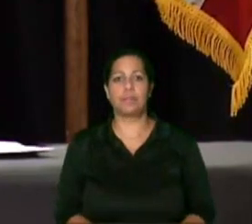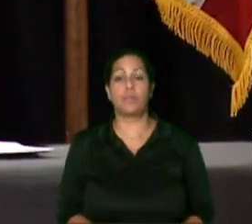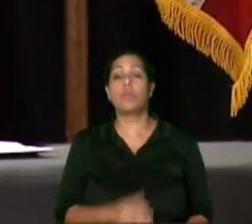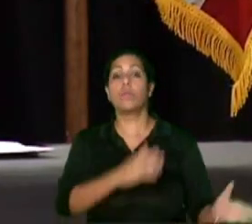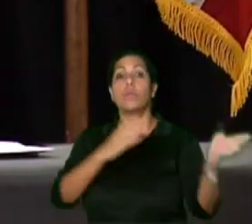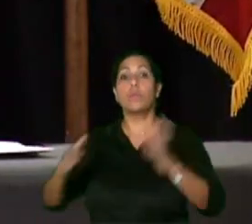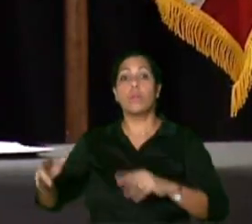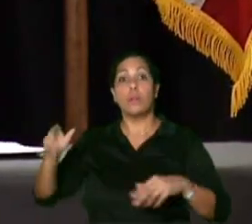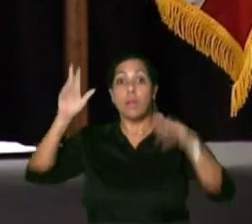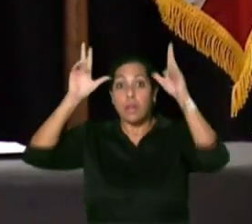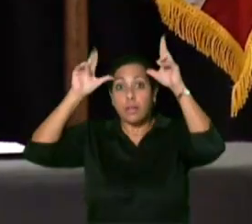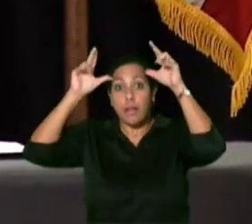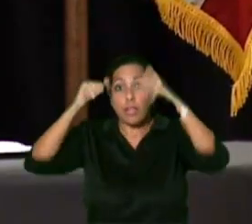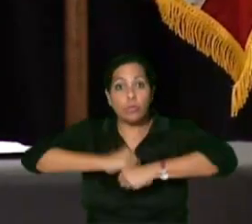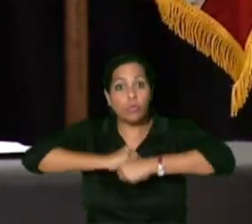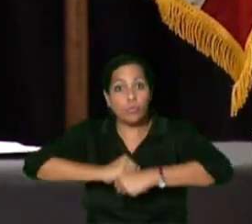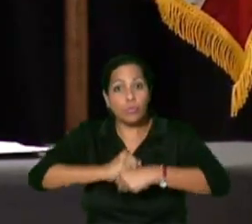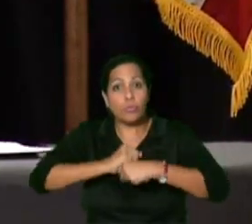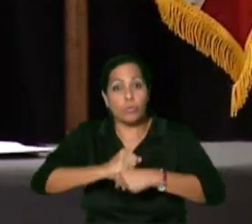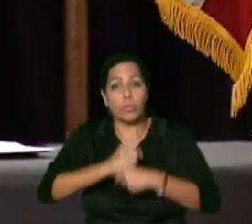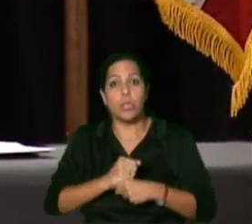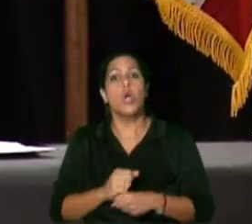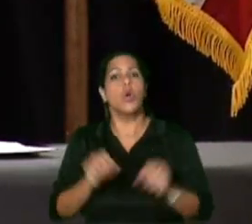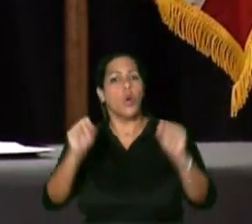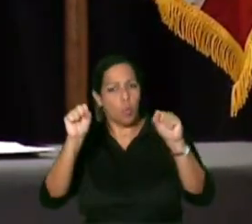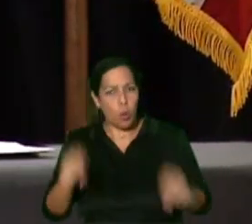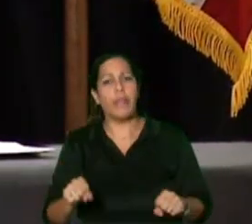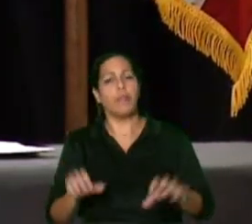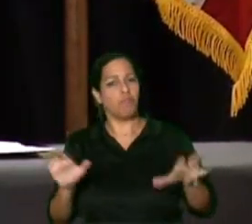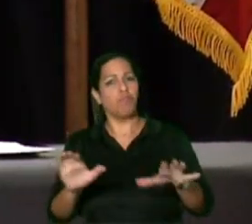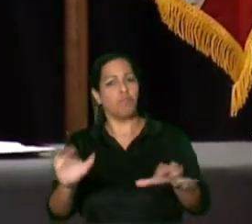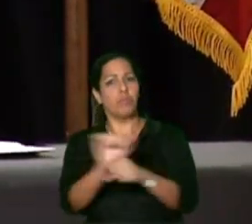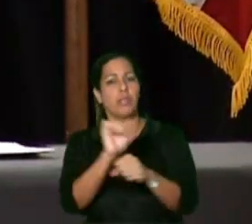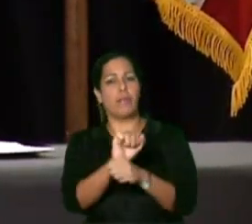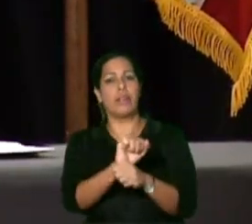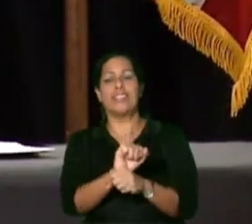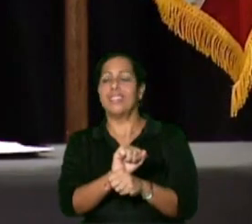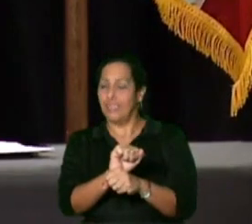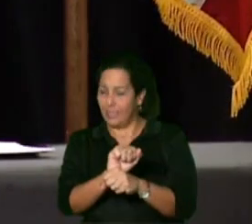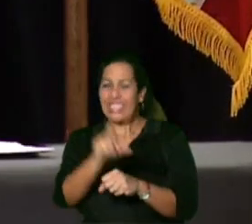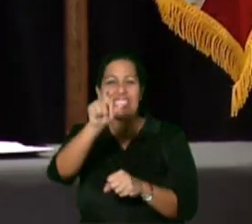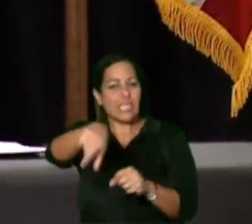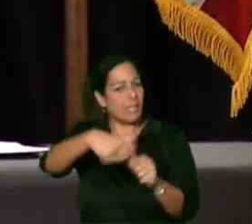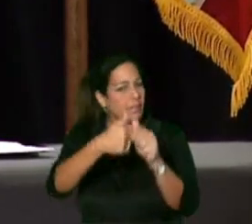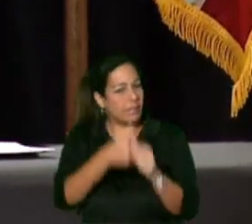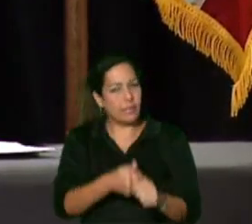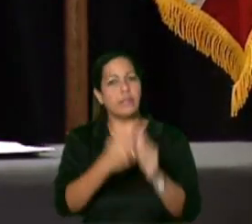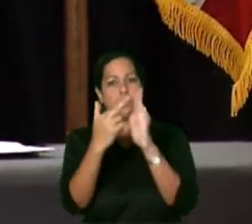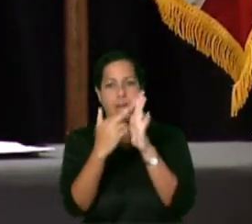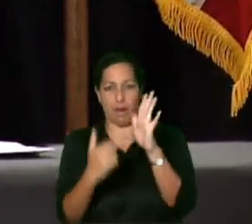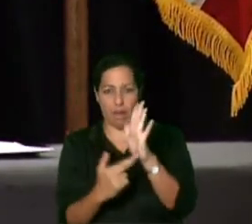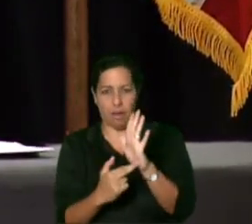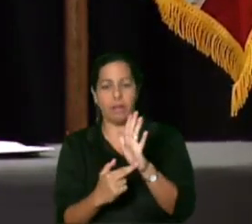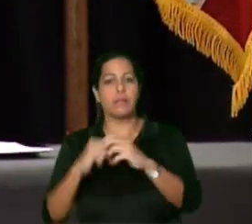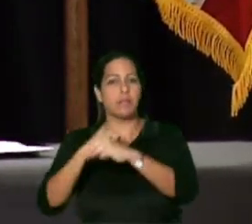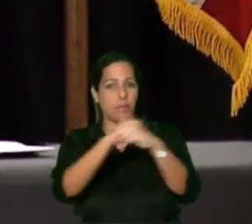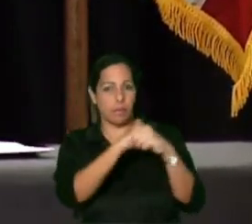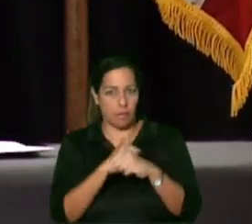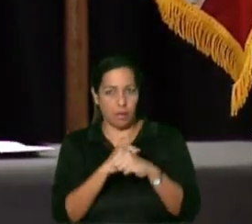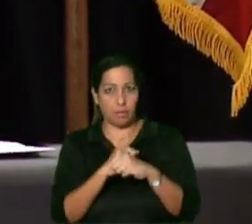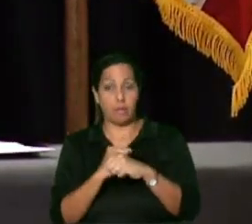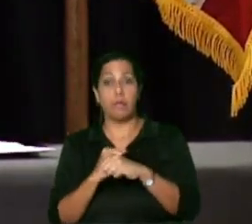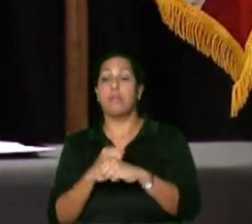deporte hípico podrá operar a los fines de celebrar carreras oficiales tomando las debidas precauciones siempre y